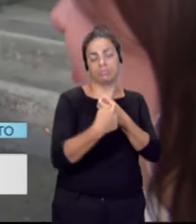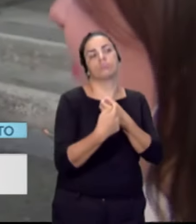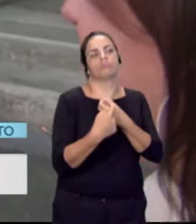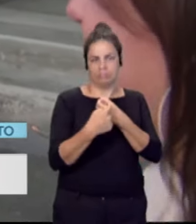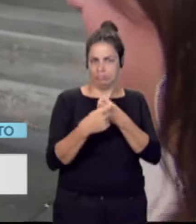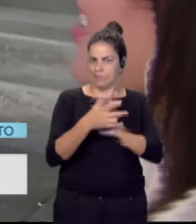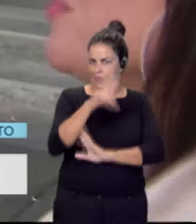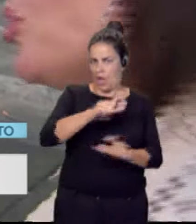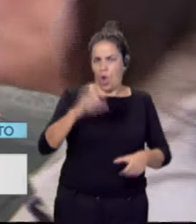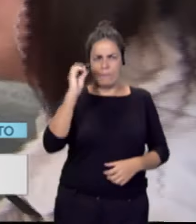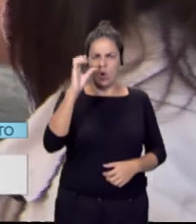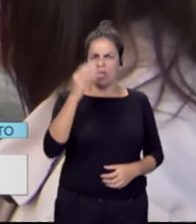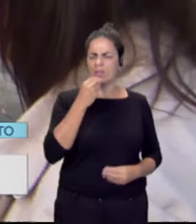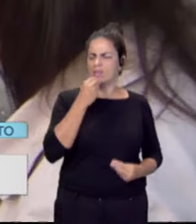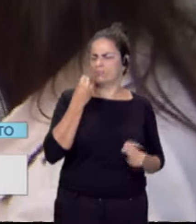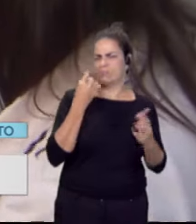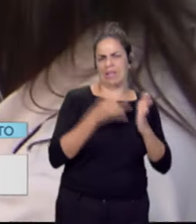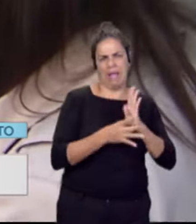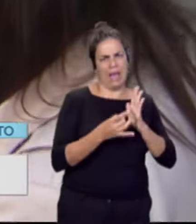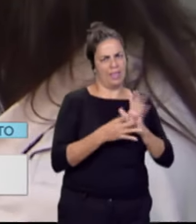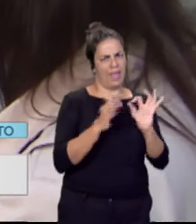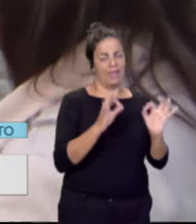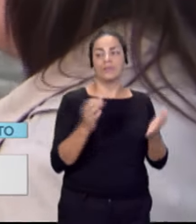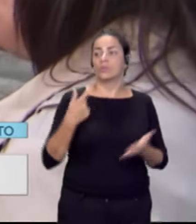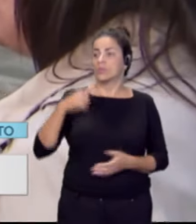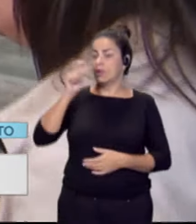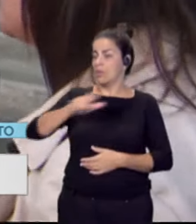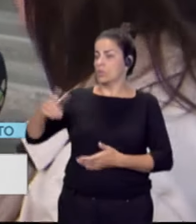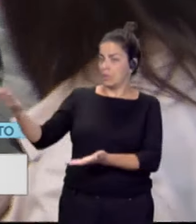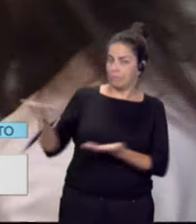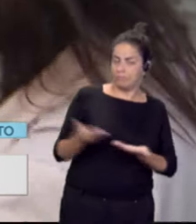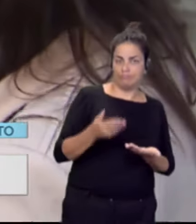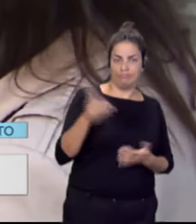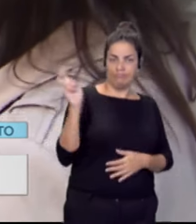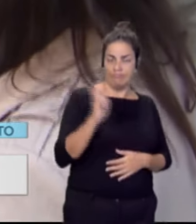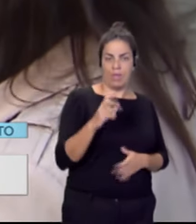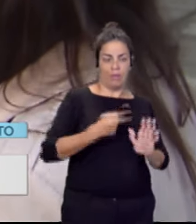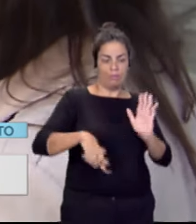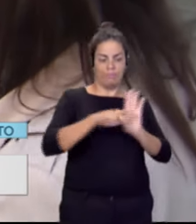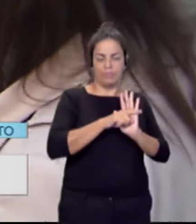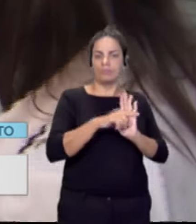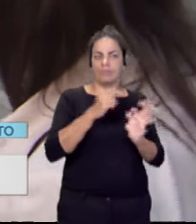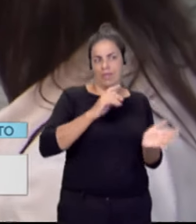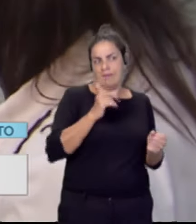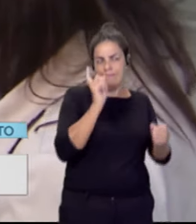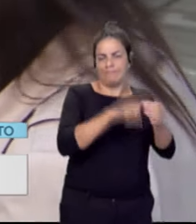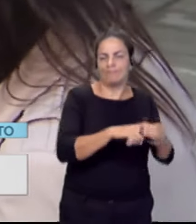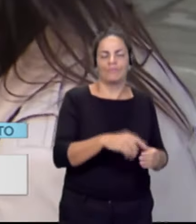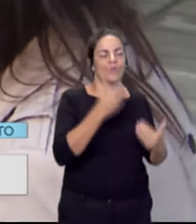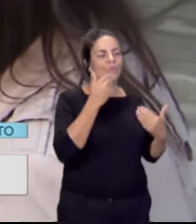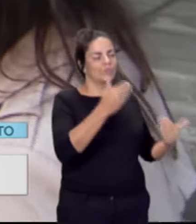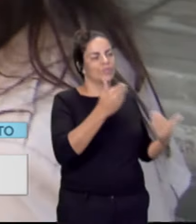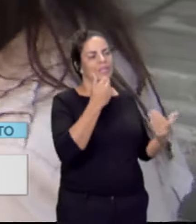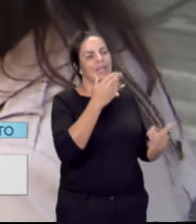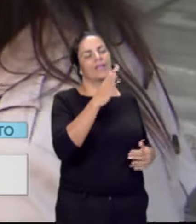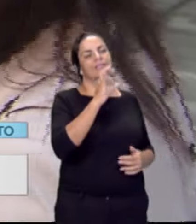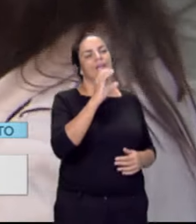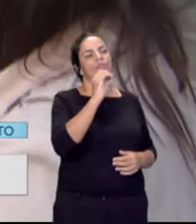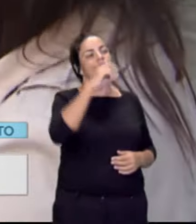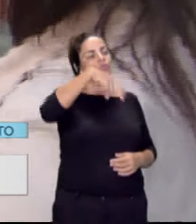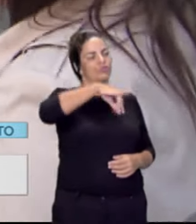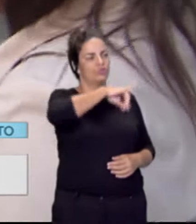de ponentes que tenemos. Por lo tanto, invitamos a todo el mundo a que vengan, se inscriban y sobre la marcha participen. Muchísimas gracias, Sonja, por atendernos en esta